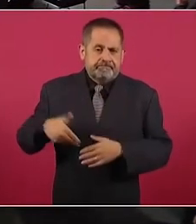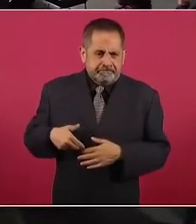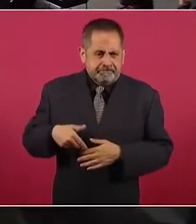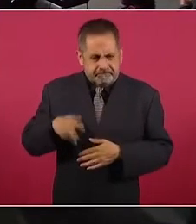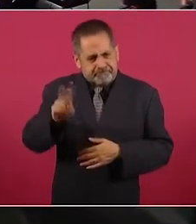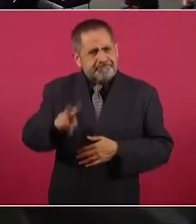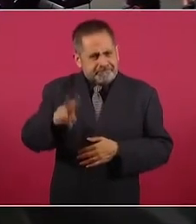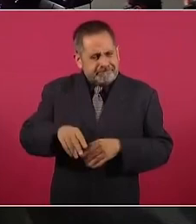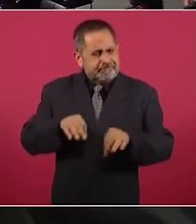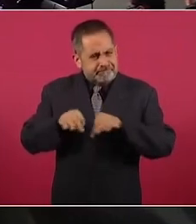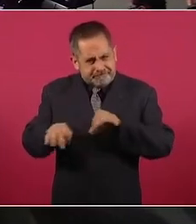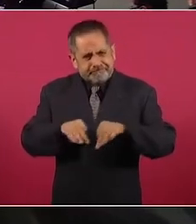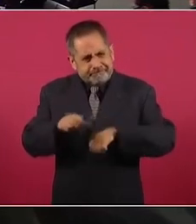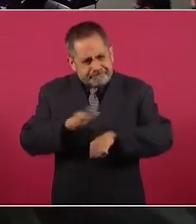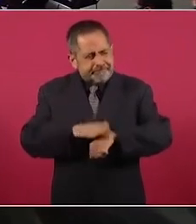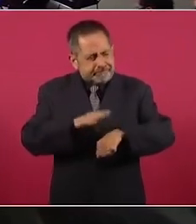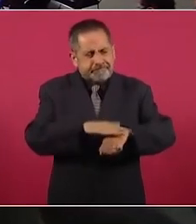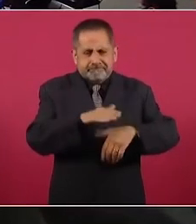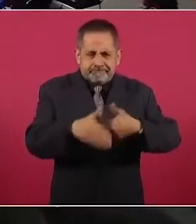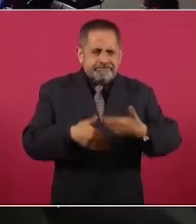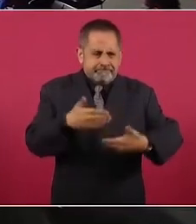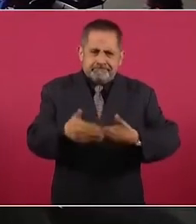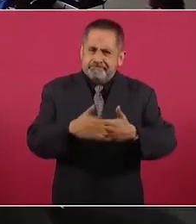haciendo. Yo creo que la